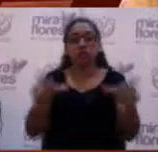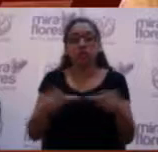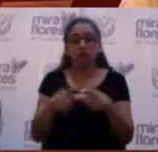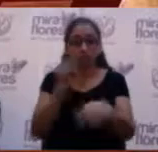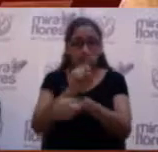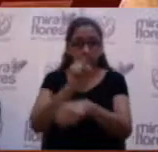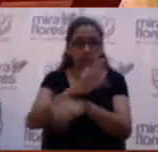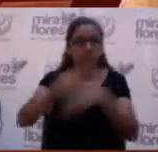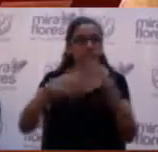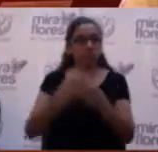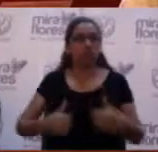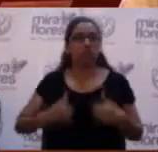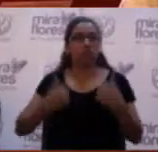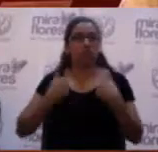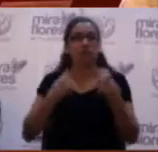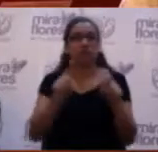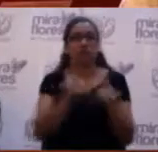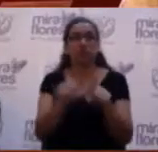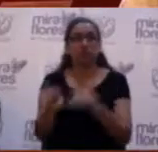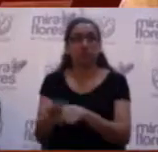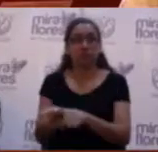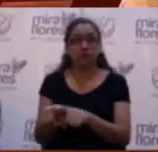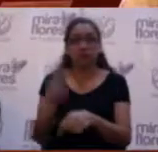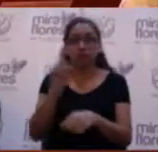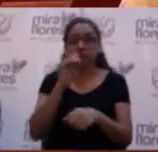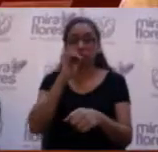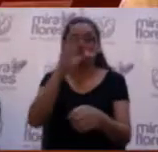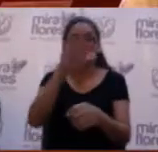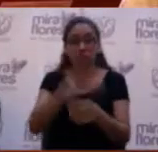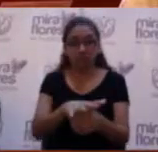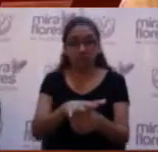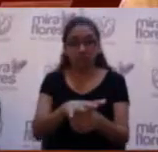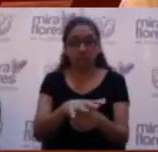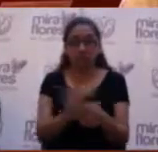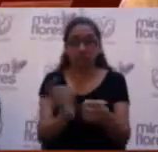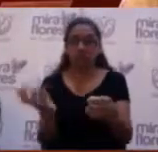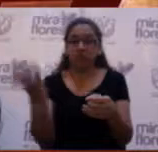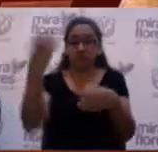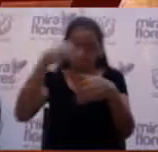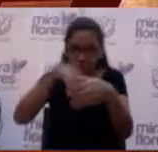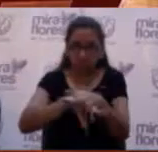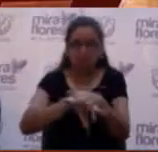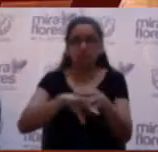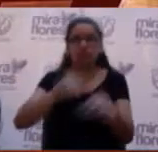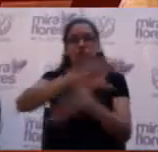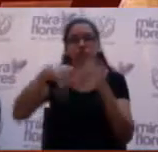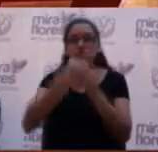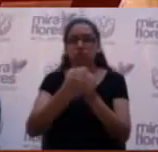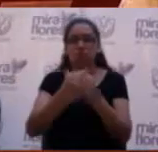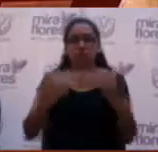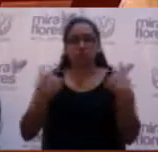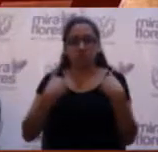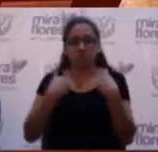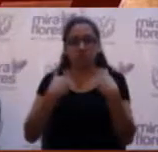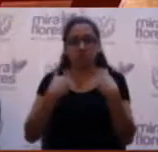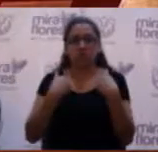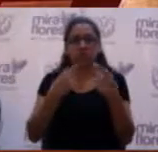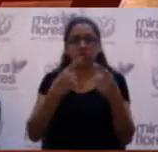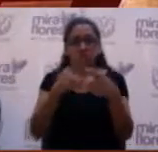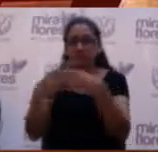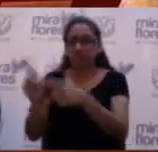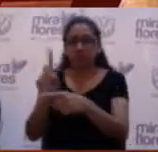vida. Y además que es un compromiso que incluye a todo tipo de personas, sin ningún tipo de